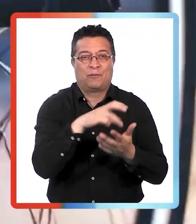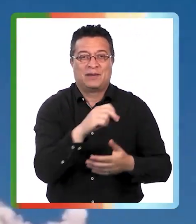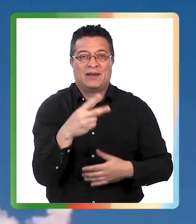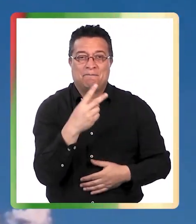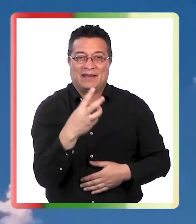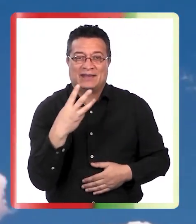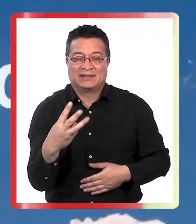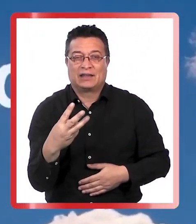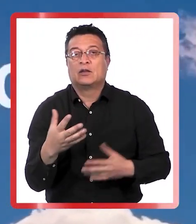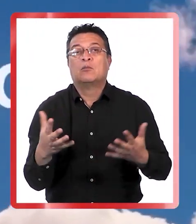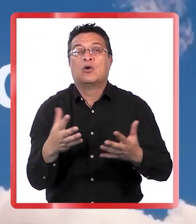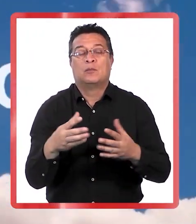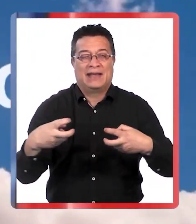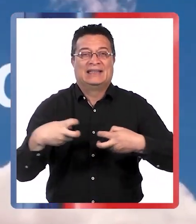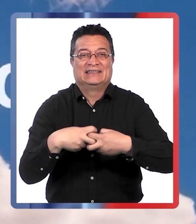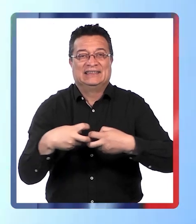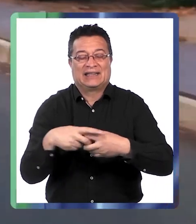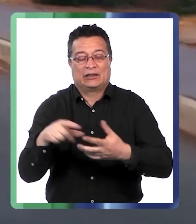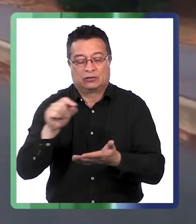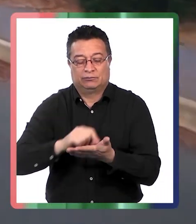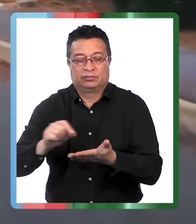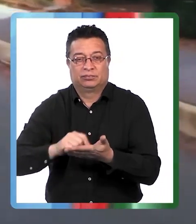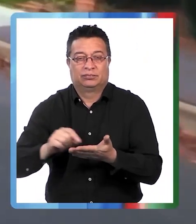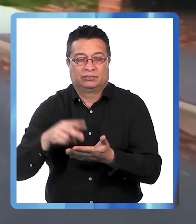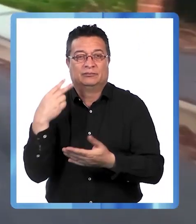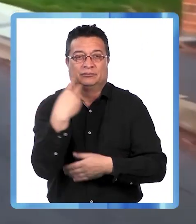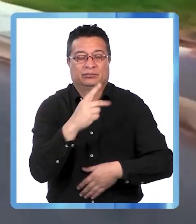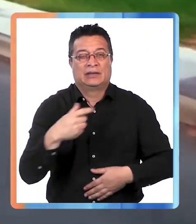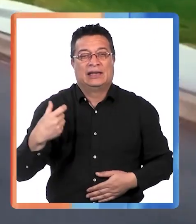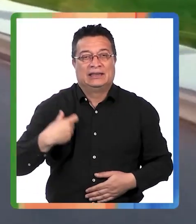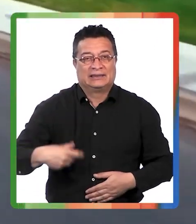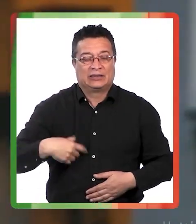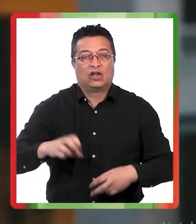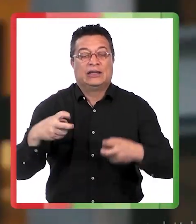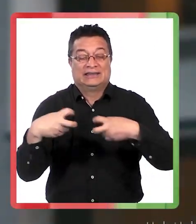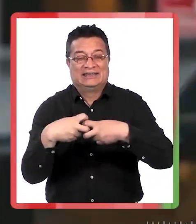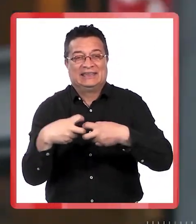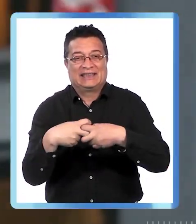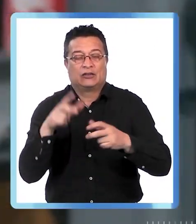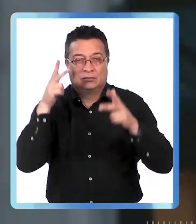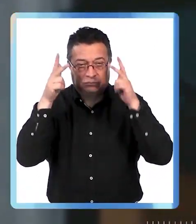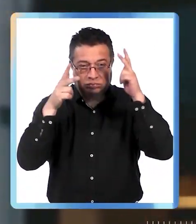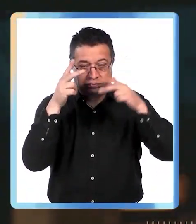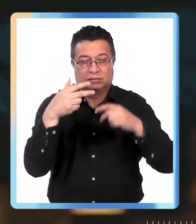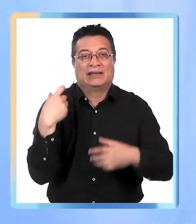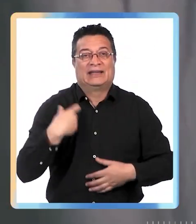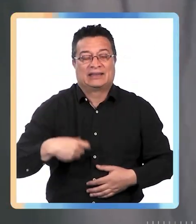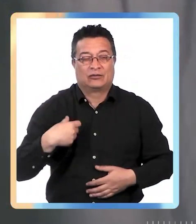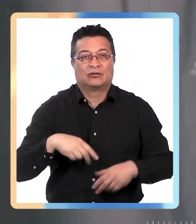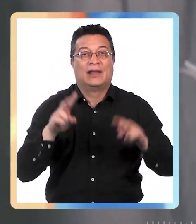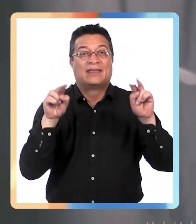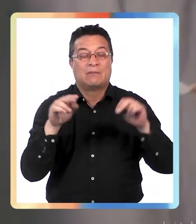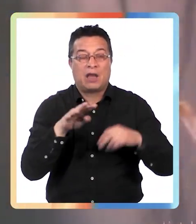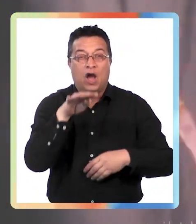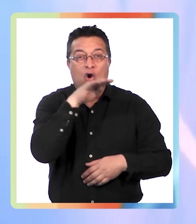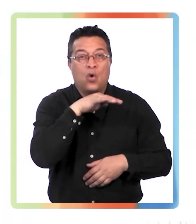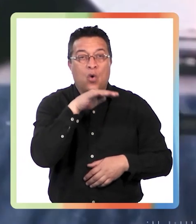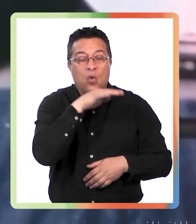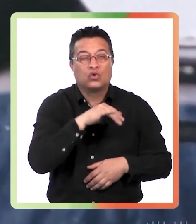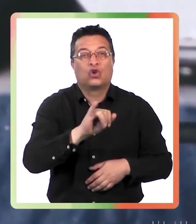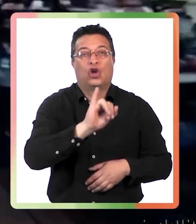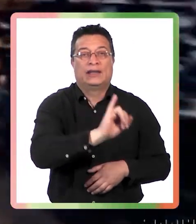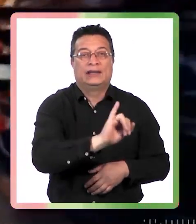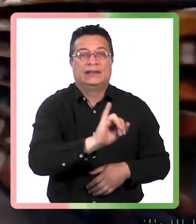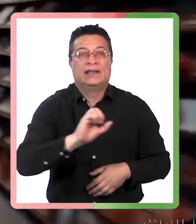2023, como el Sindicato de Guionistas de Estados Unidos y el Sindicato de Actores de Estados Unidos respecto al uso de la